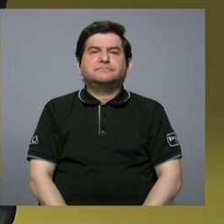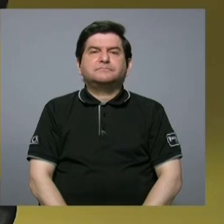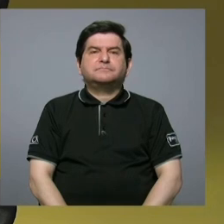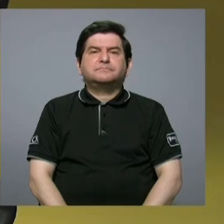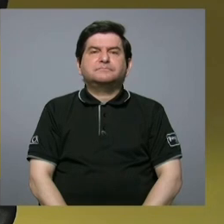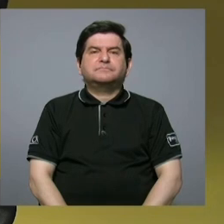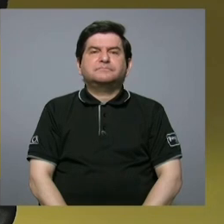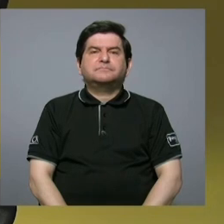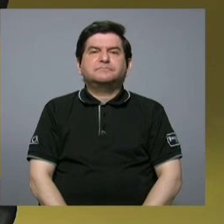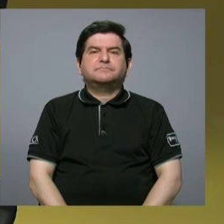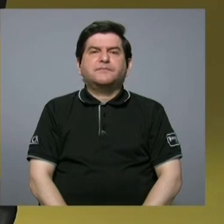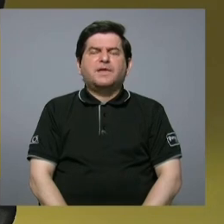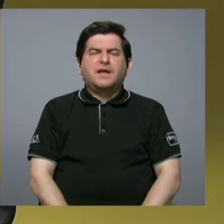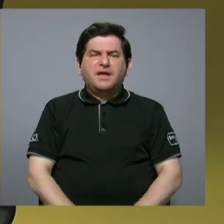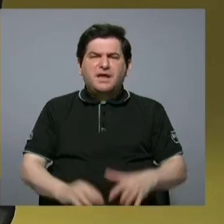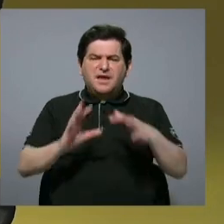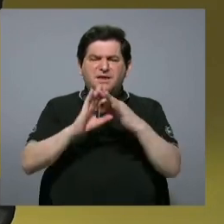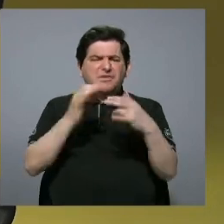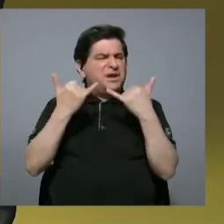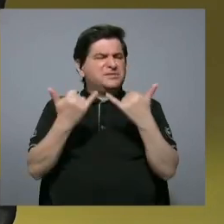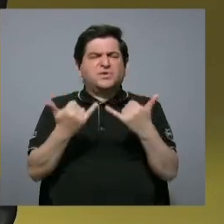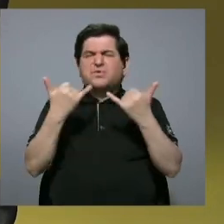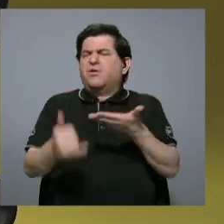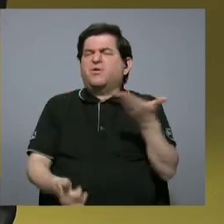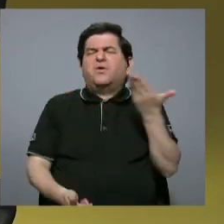¿qué tiene que ver con lo actual? Por ejemplo,